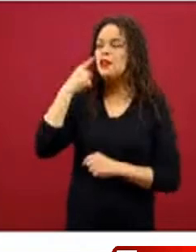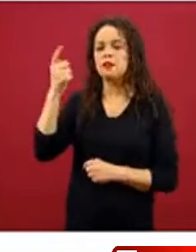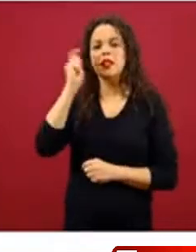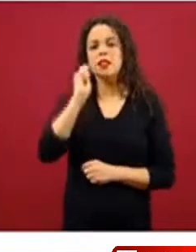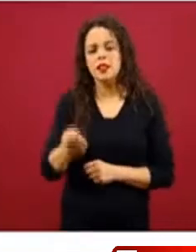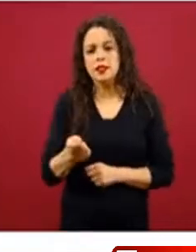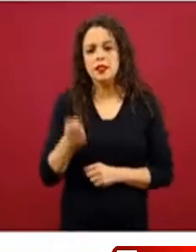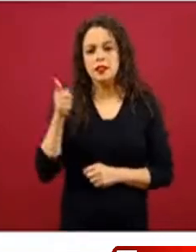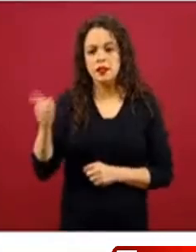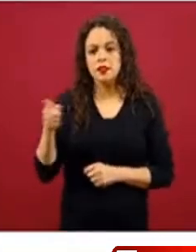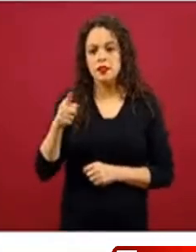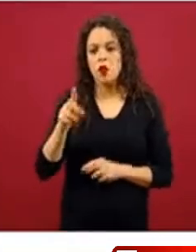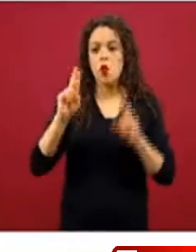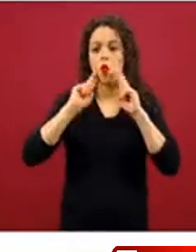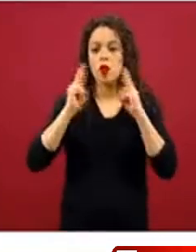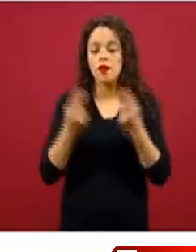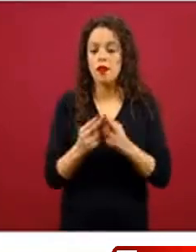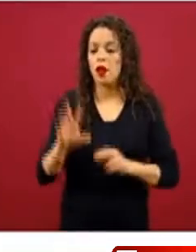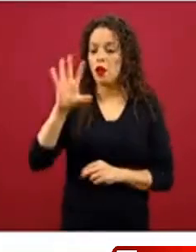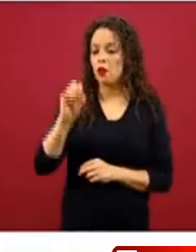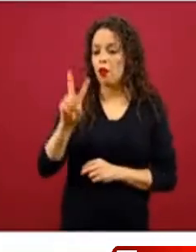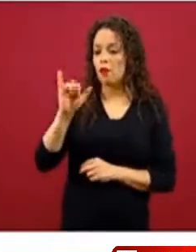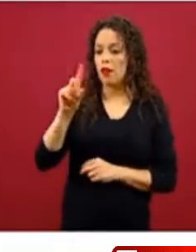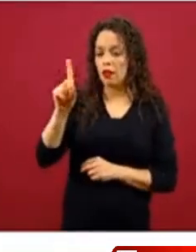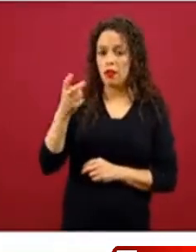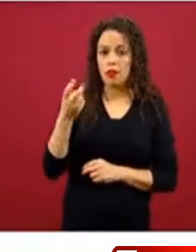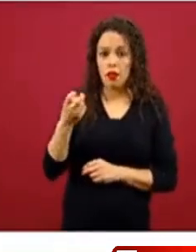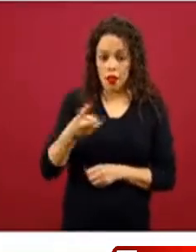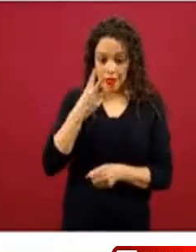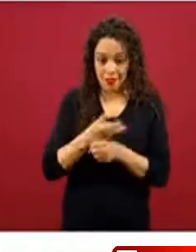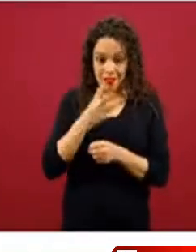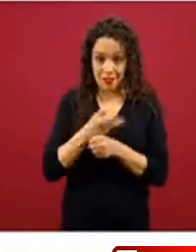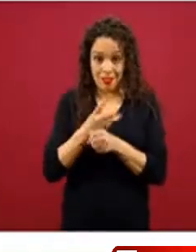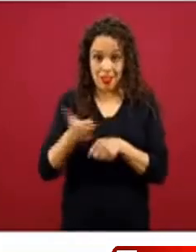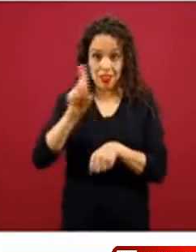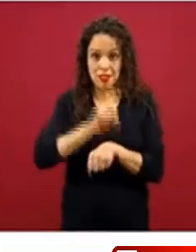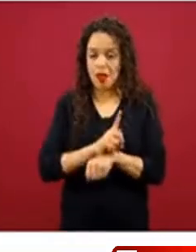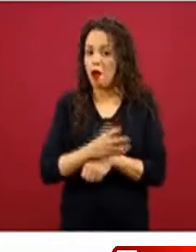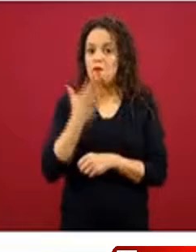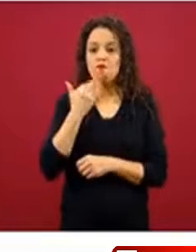unidades COVID. Este es el tercer día que no hemos tenido incrementos, se mantienen las